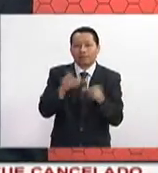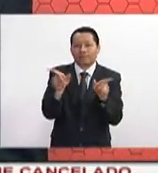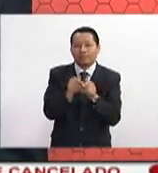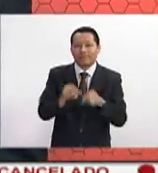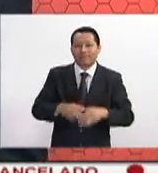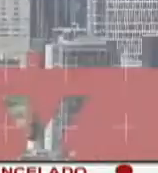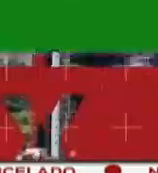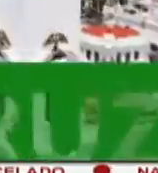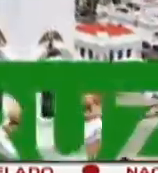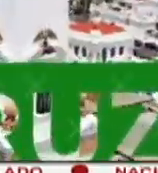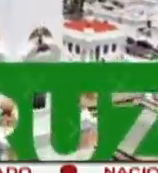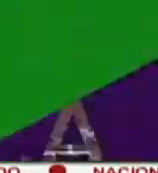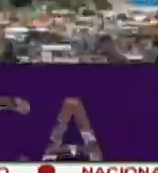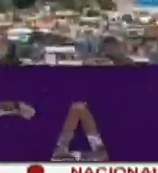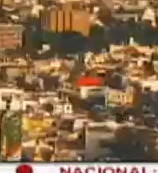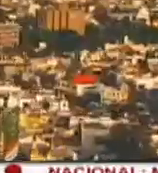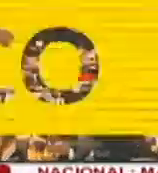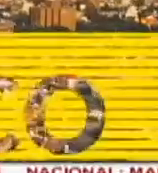país.